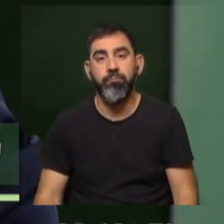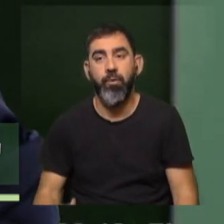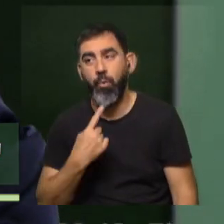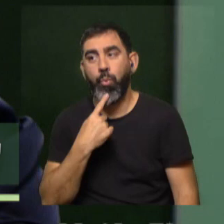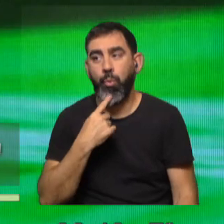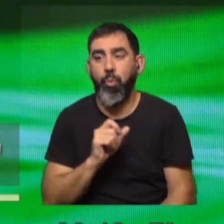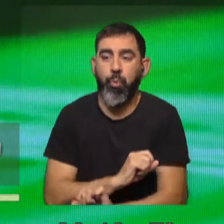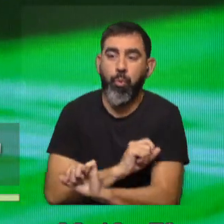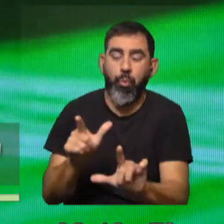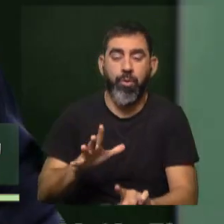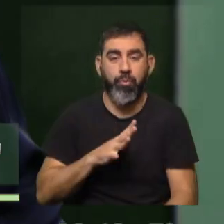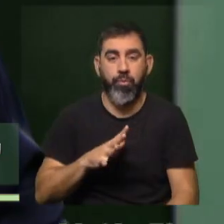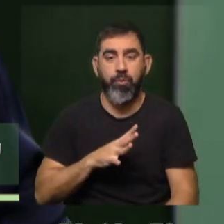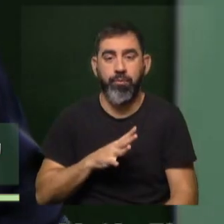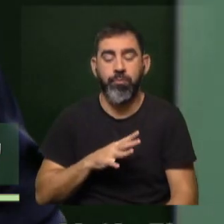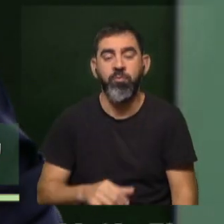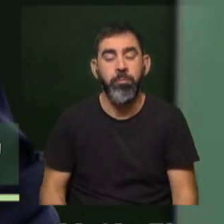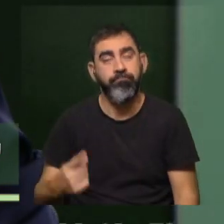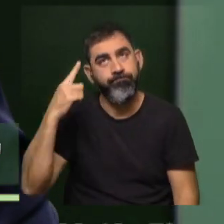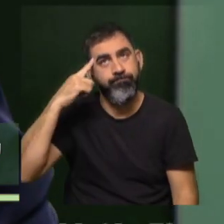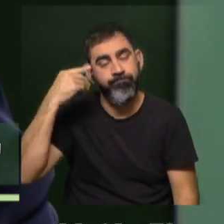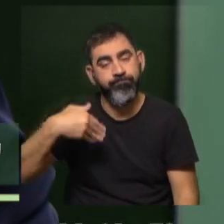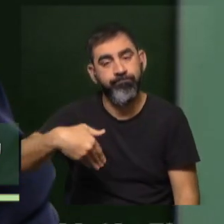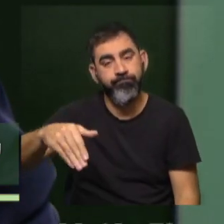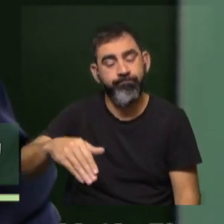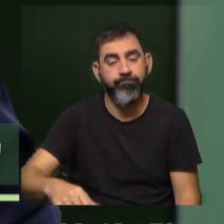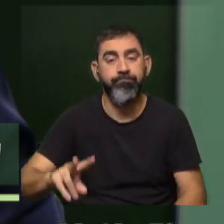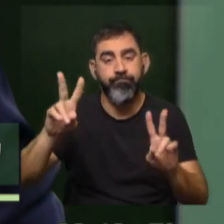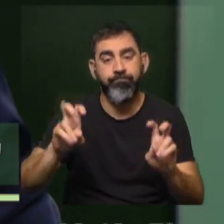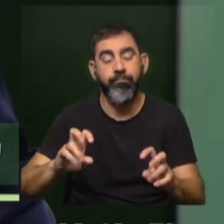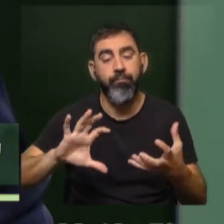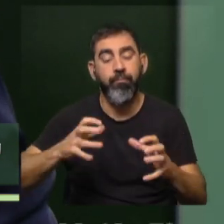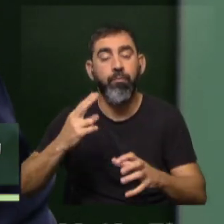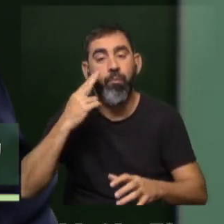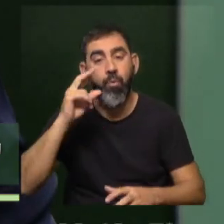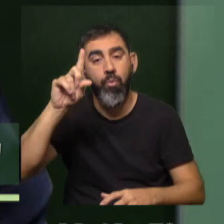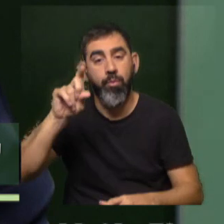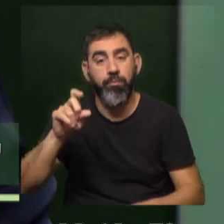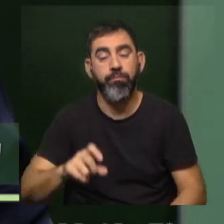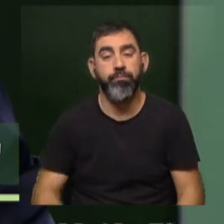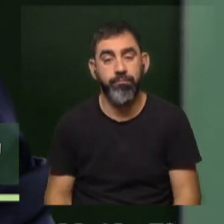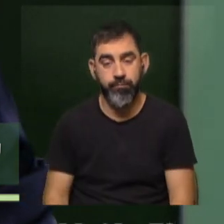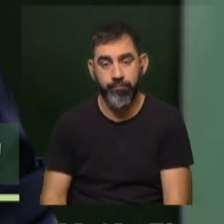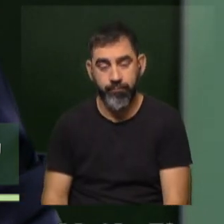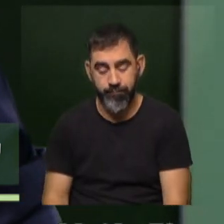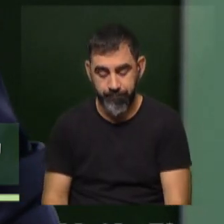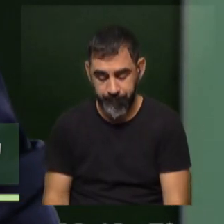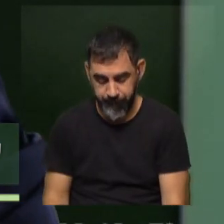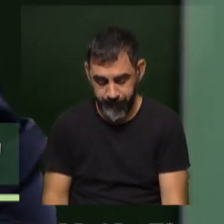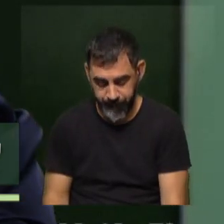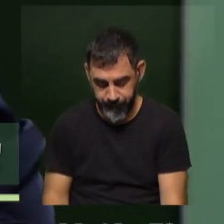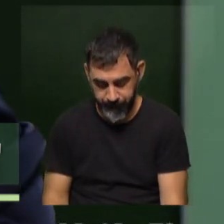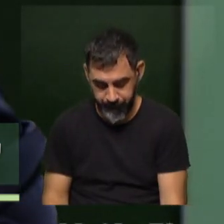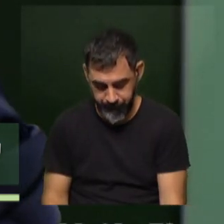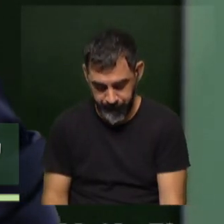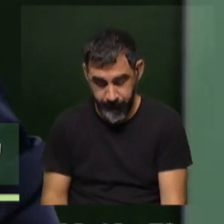todavía y mucho para pensar en esto de la crisis del agua y sobre todo en un elemento tan como